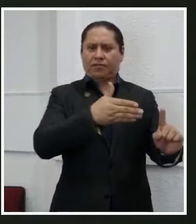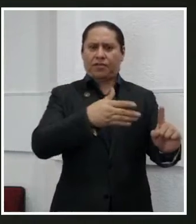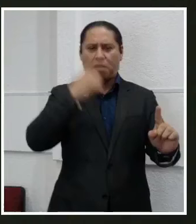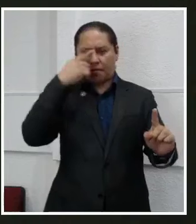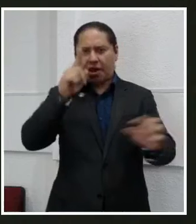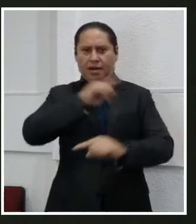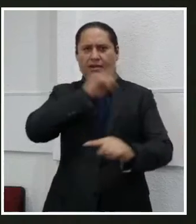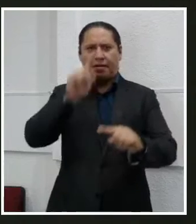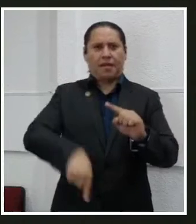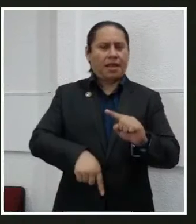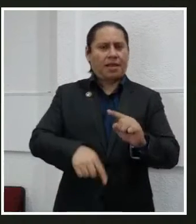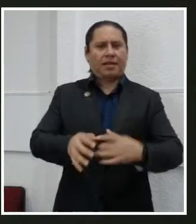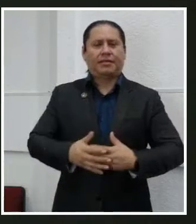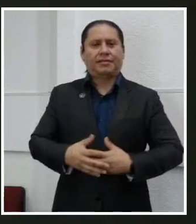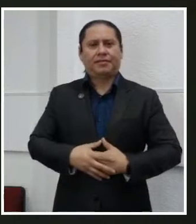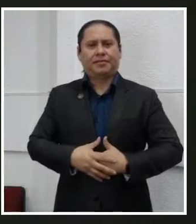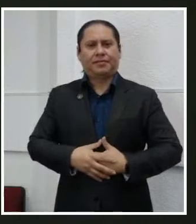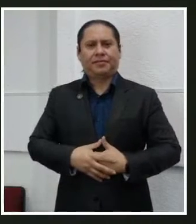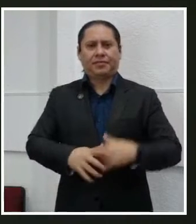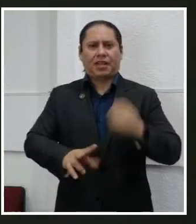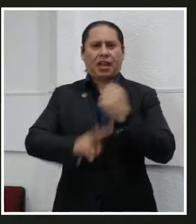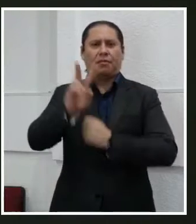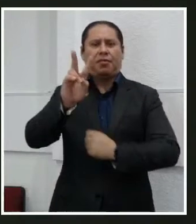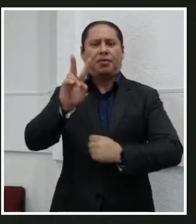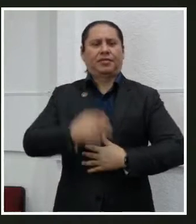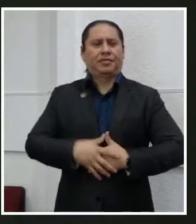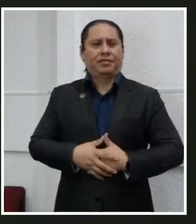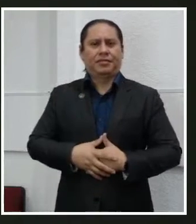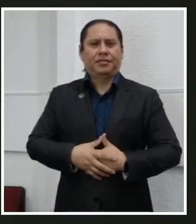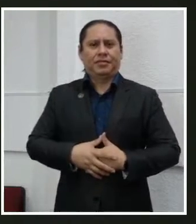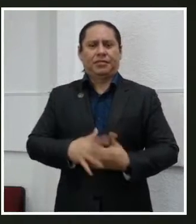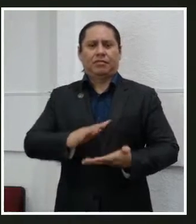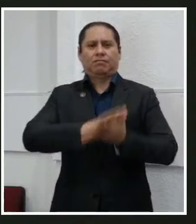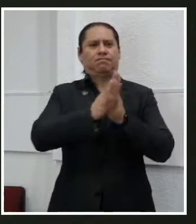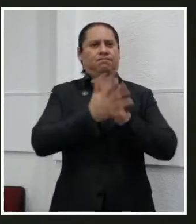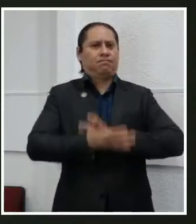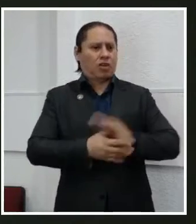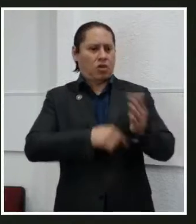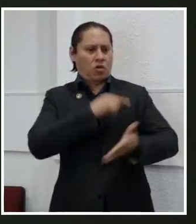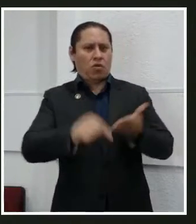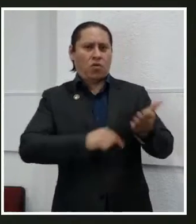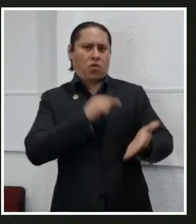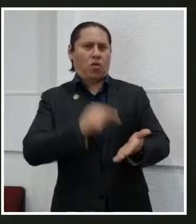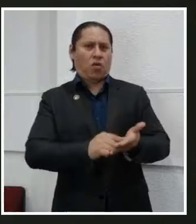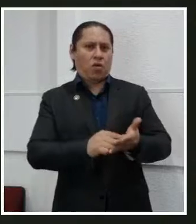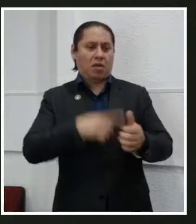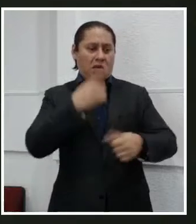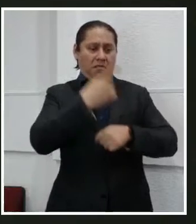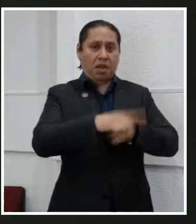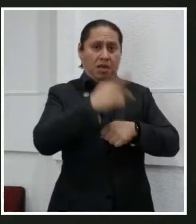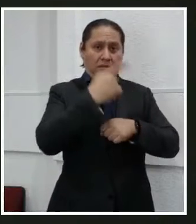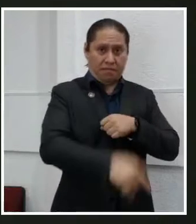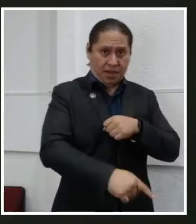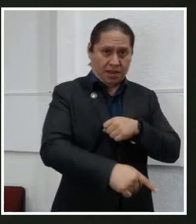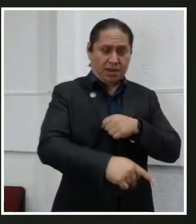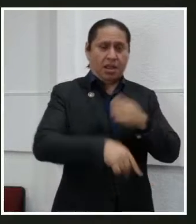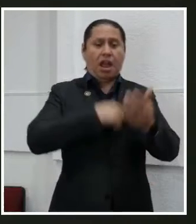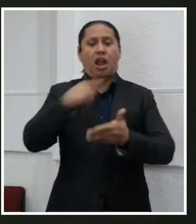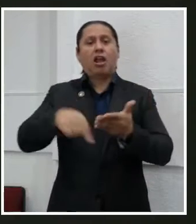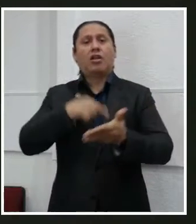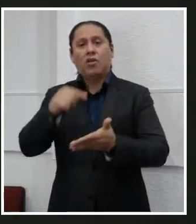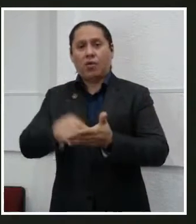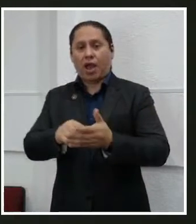la erradicación de la violencia, convirtiendo las zonas de más riesgo en